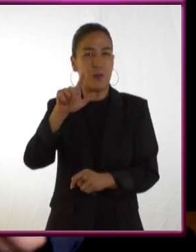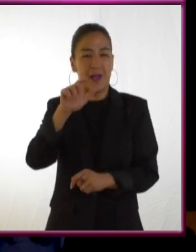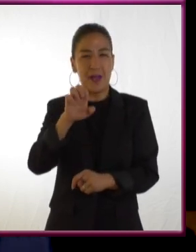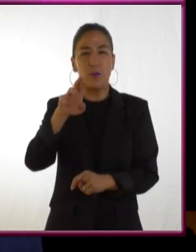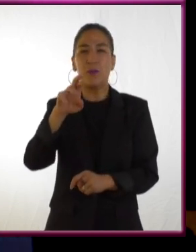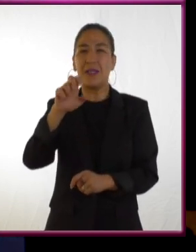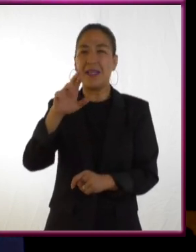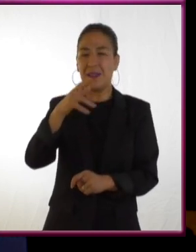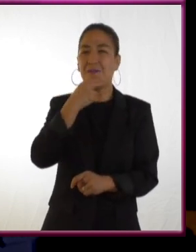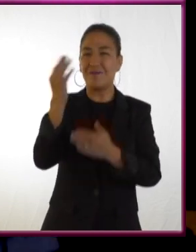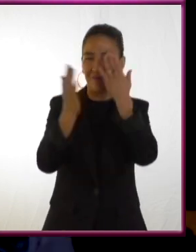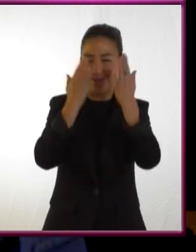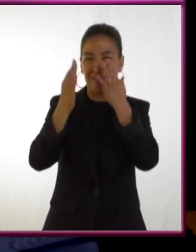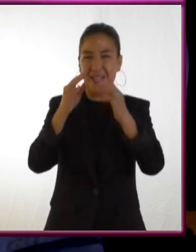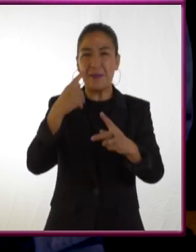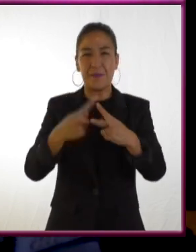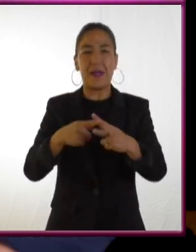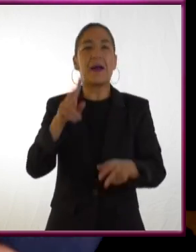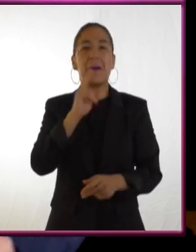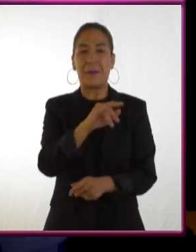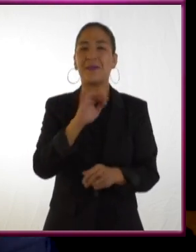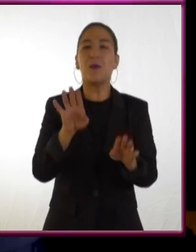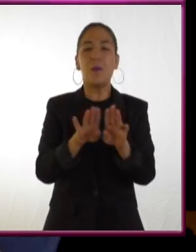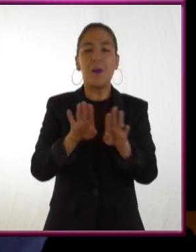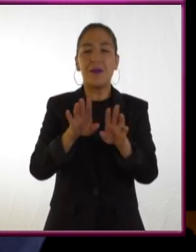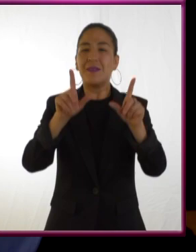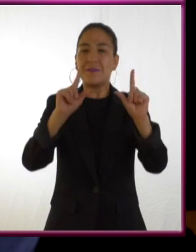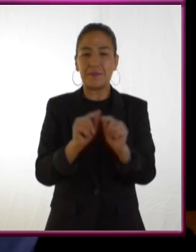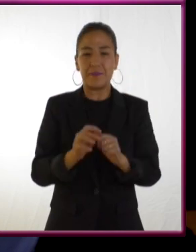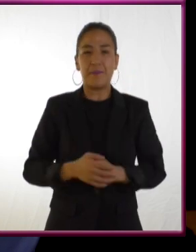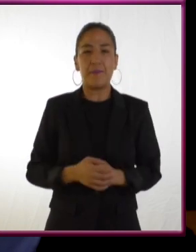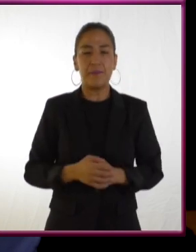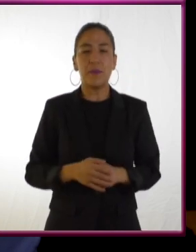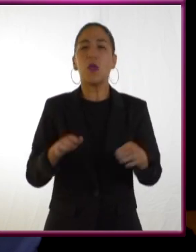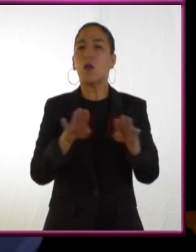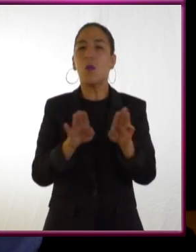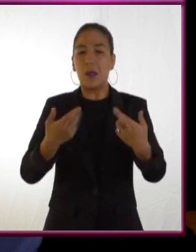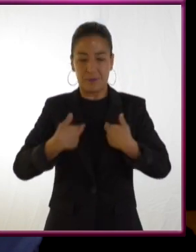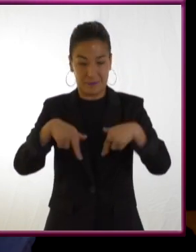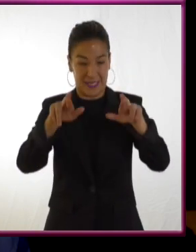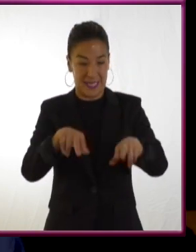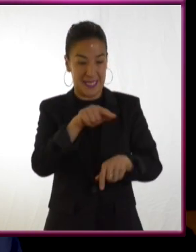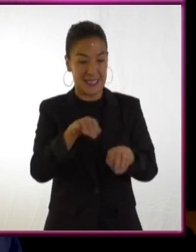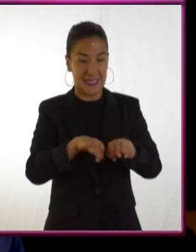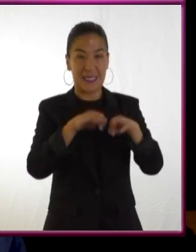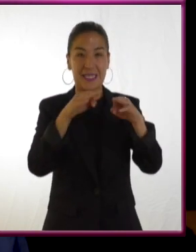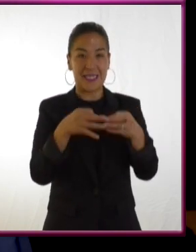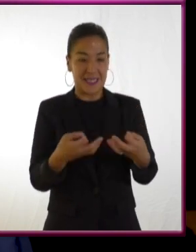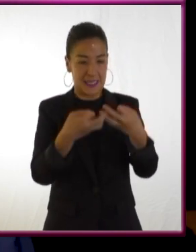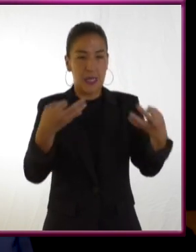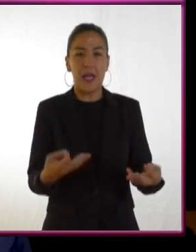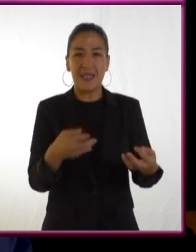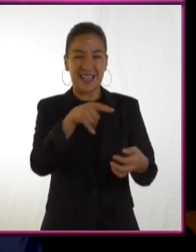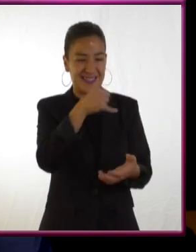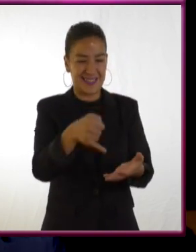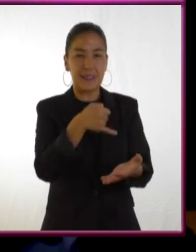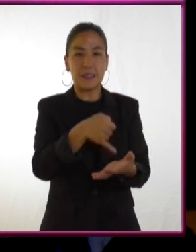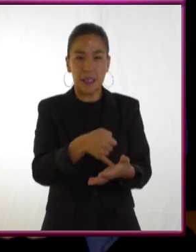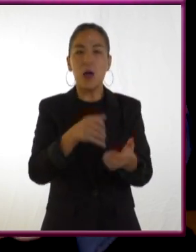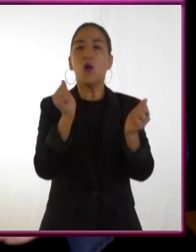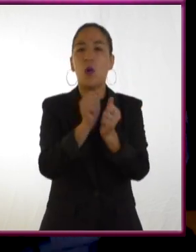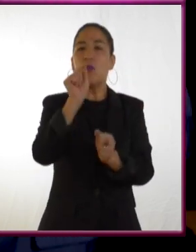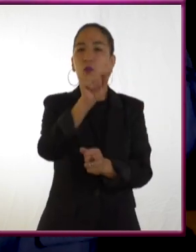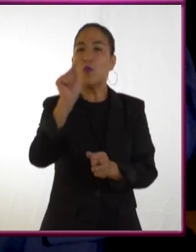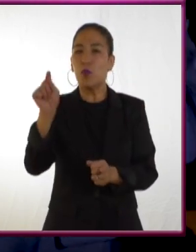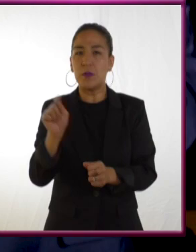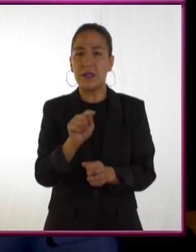¿Te late? ¡Ay, la simplificación! Me encantan simplificaciones. A ver. Vamos a representar las porciones de tierra o las islas con puntos.